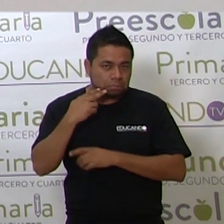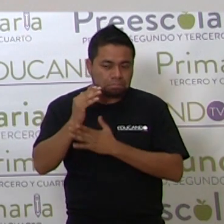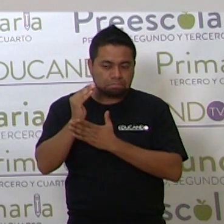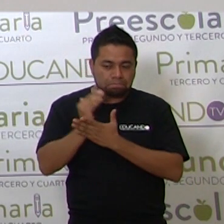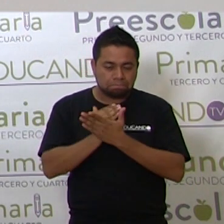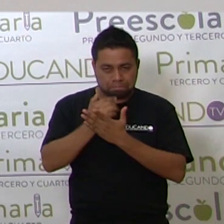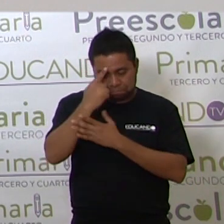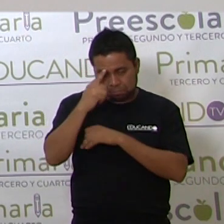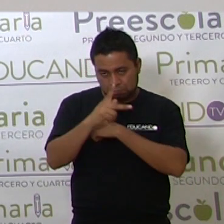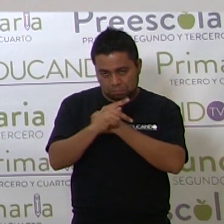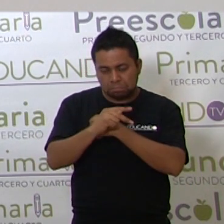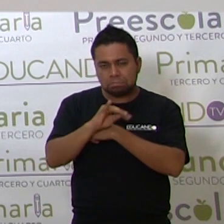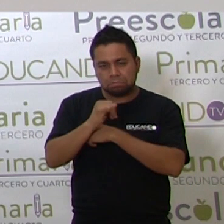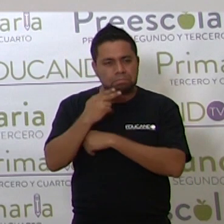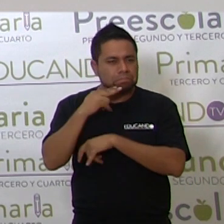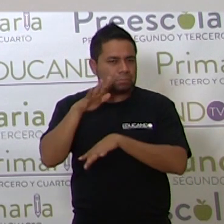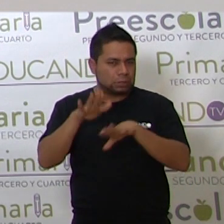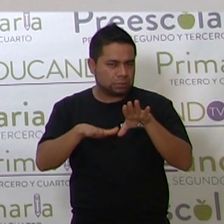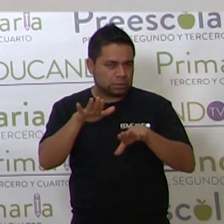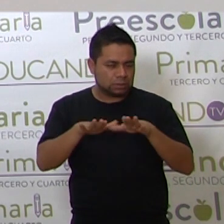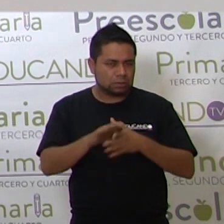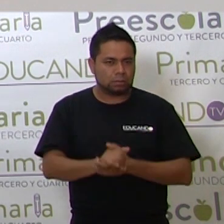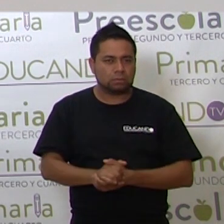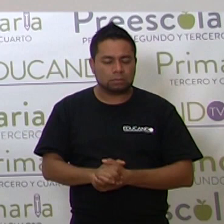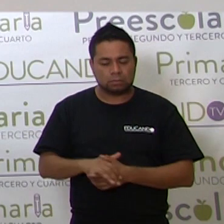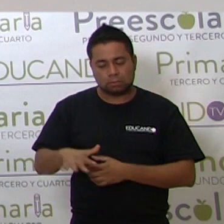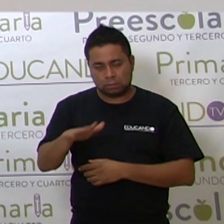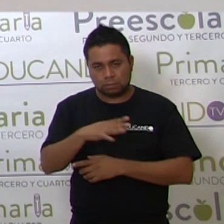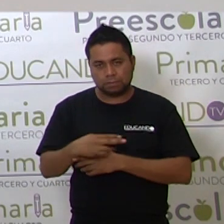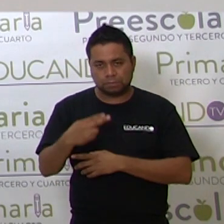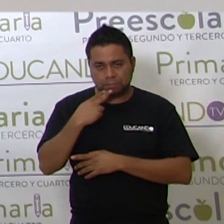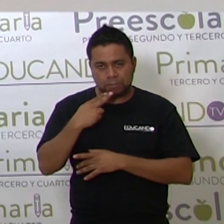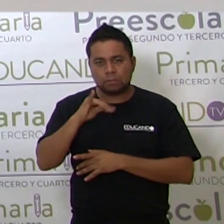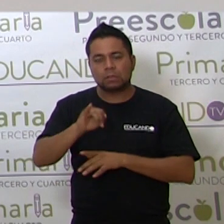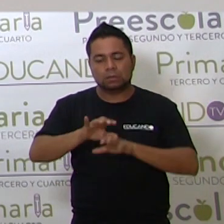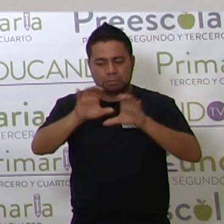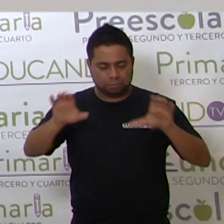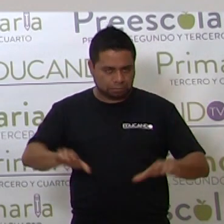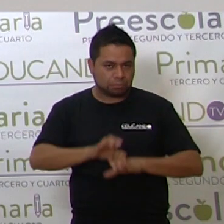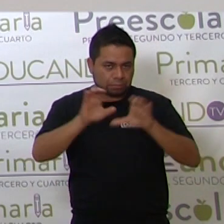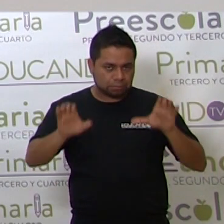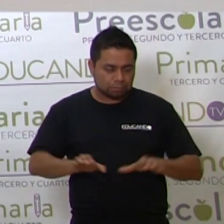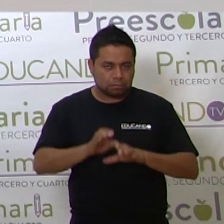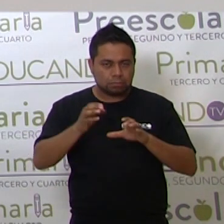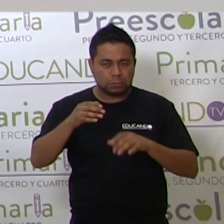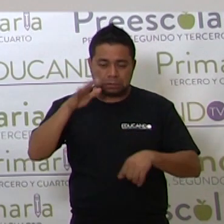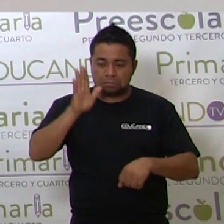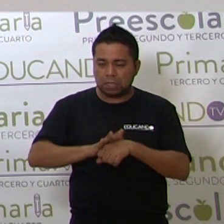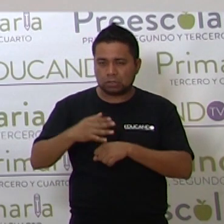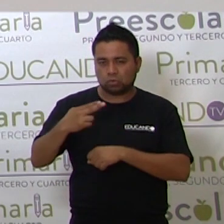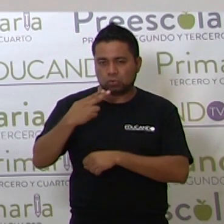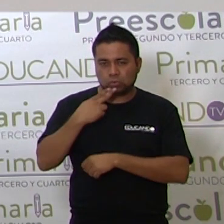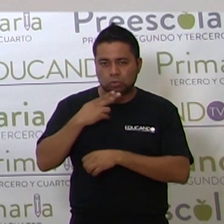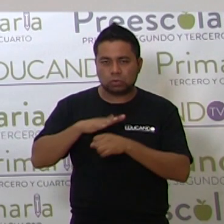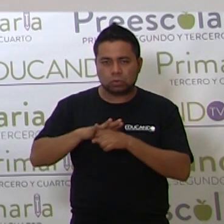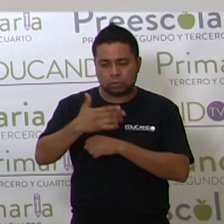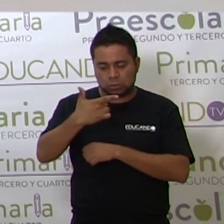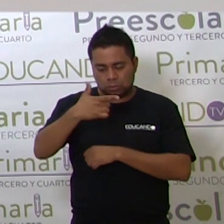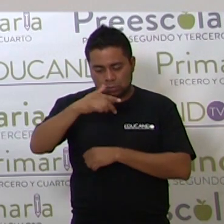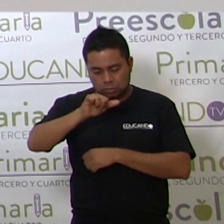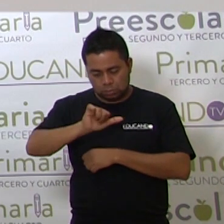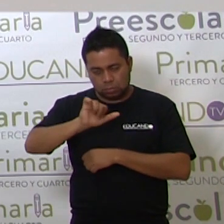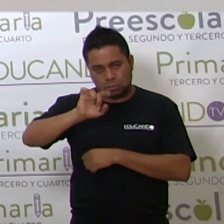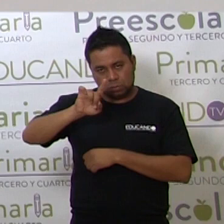medida de la televisión utilizan más la computadora y el que más se utilizan son los gadgets o